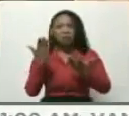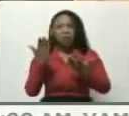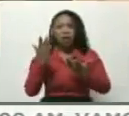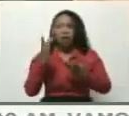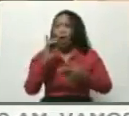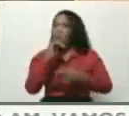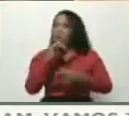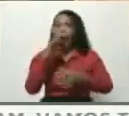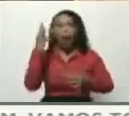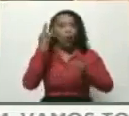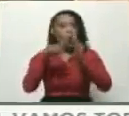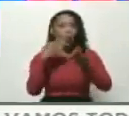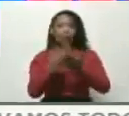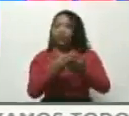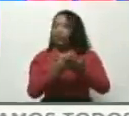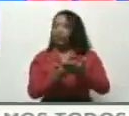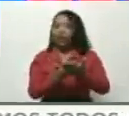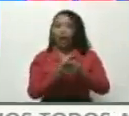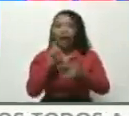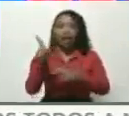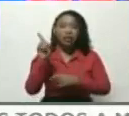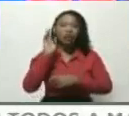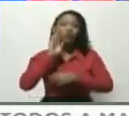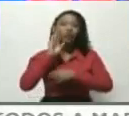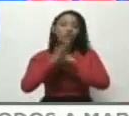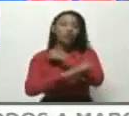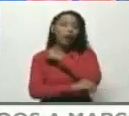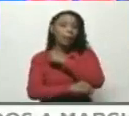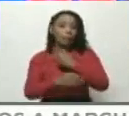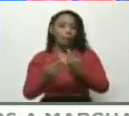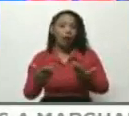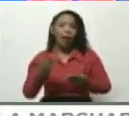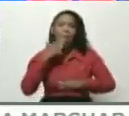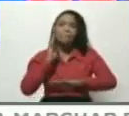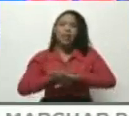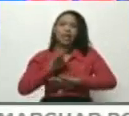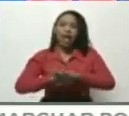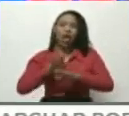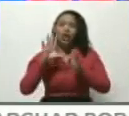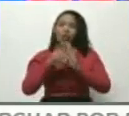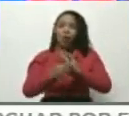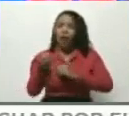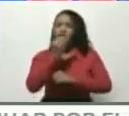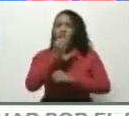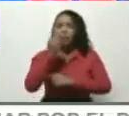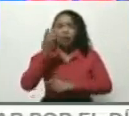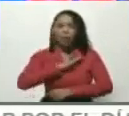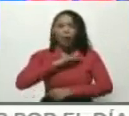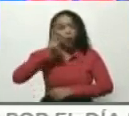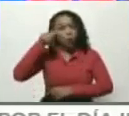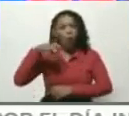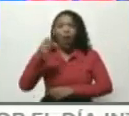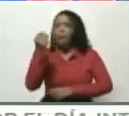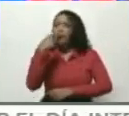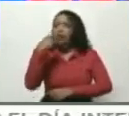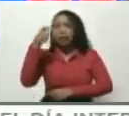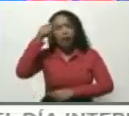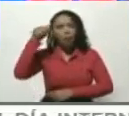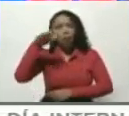Injustificable, es un crimen. Los que roban los alimentos del pueblo, las medicinas del